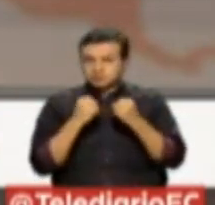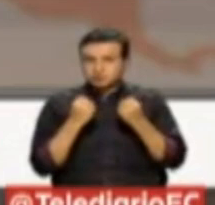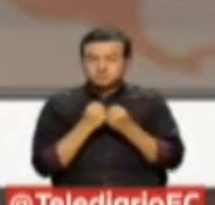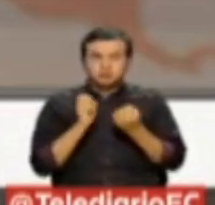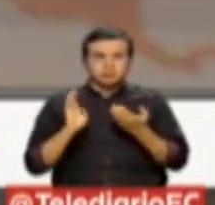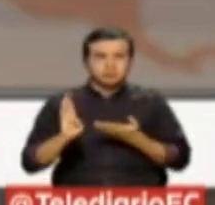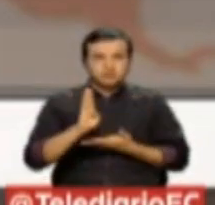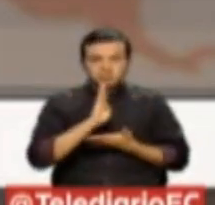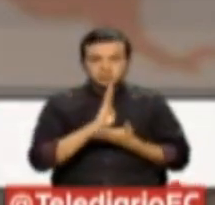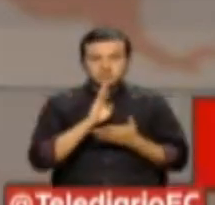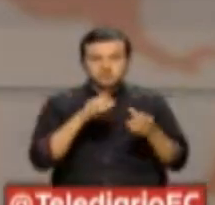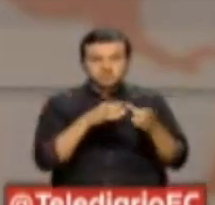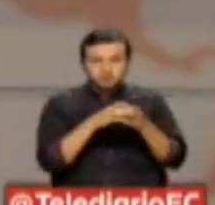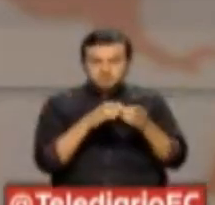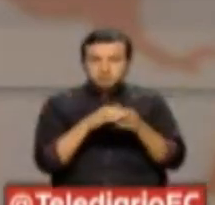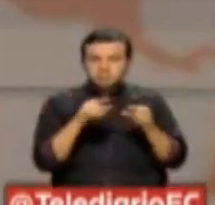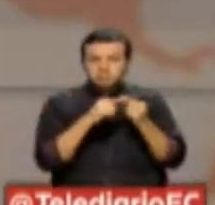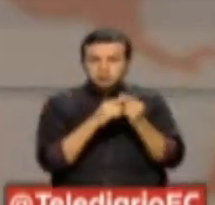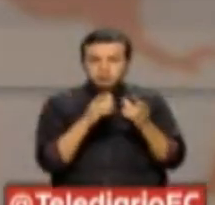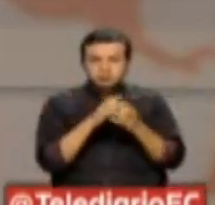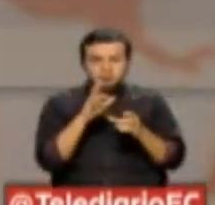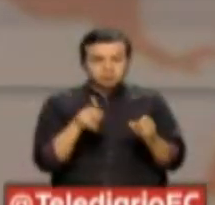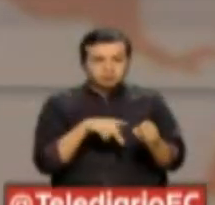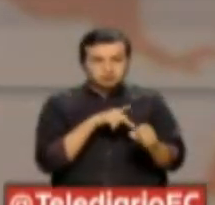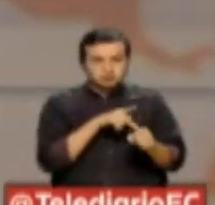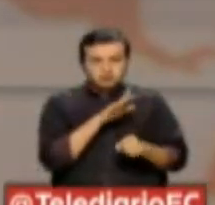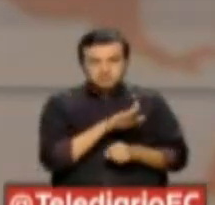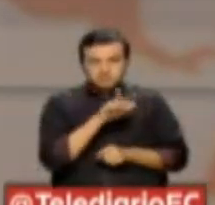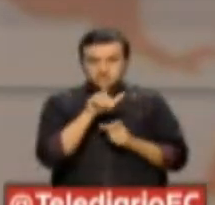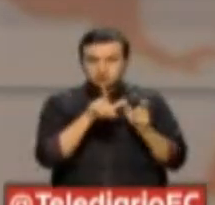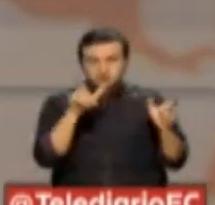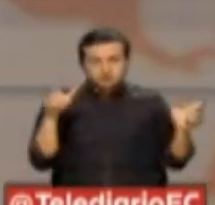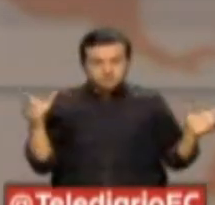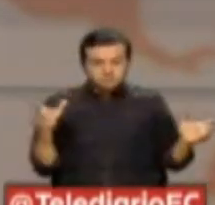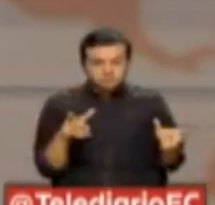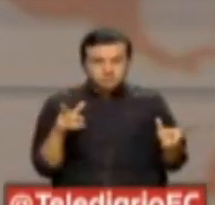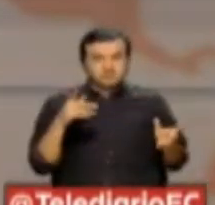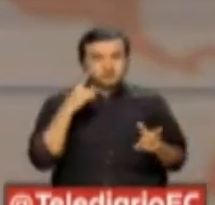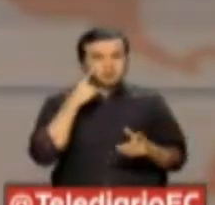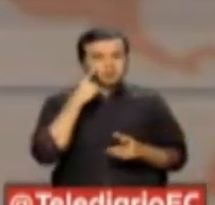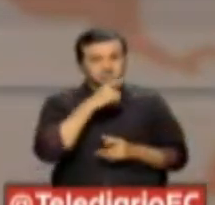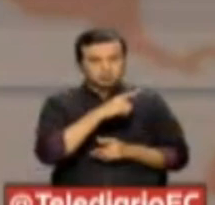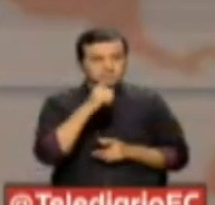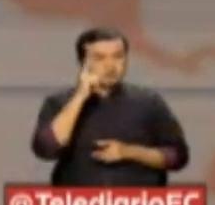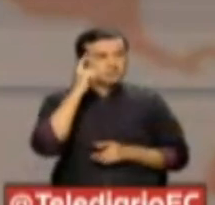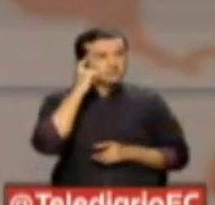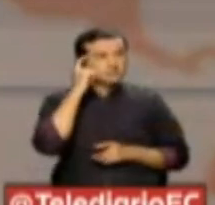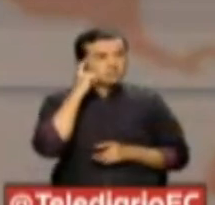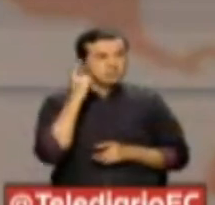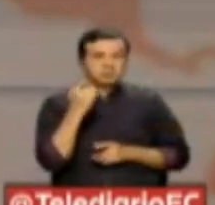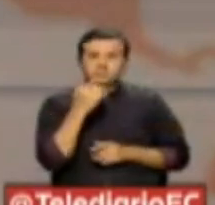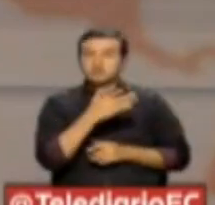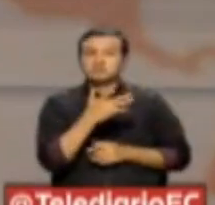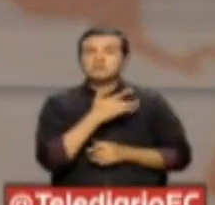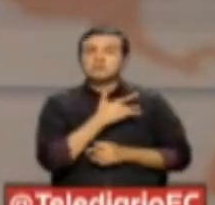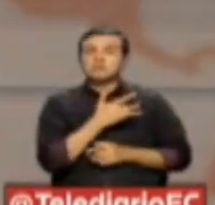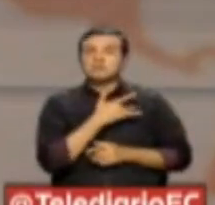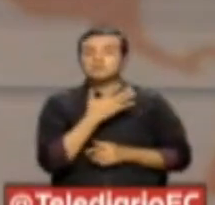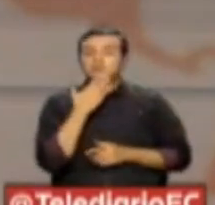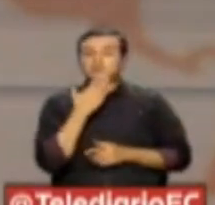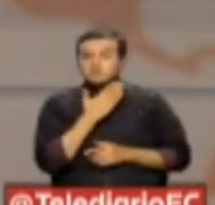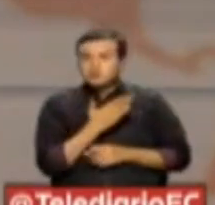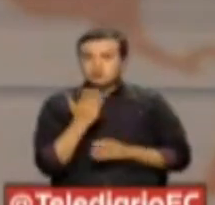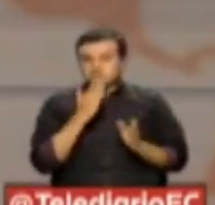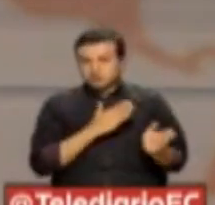los barrios con los gremios con los grupos de profesionales con los ciudadanos estas perspectivas colectivas a que nos lleva a esto